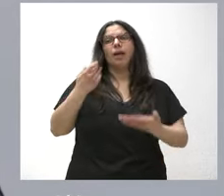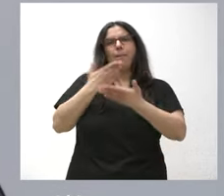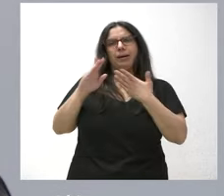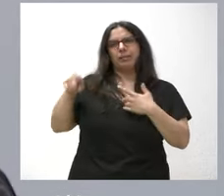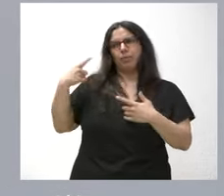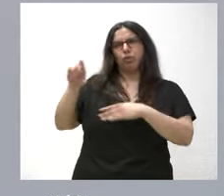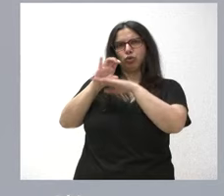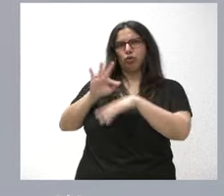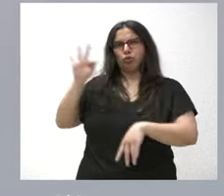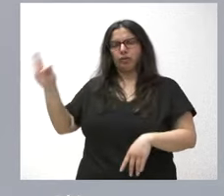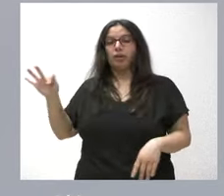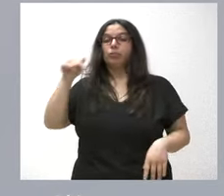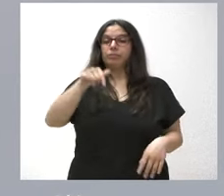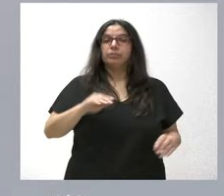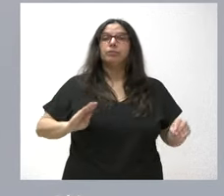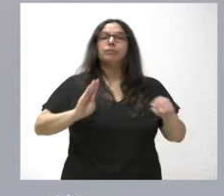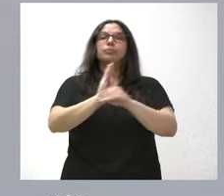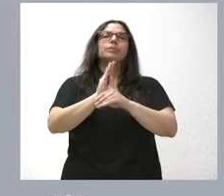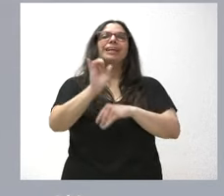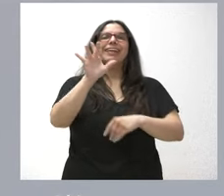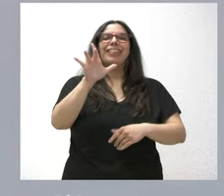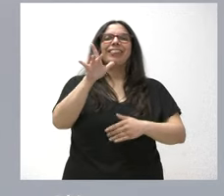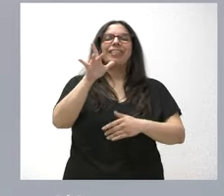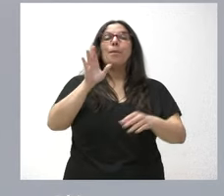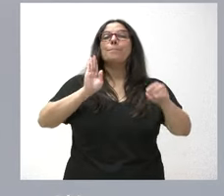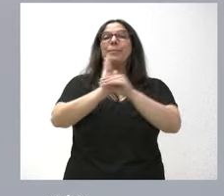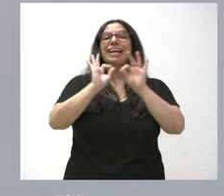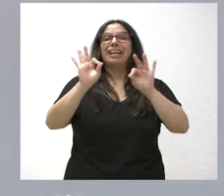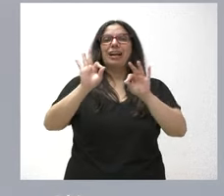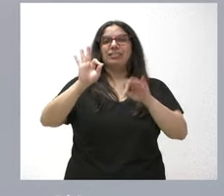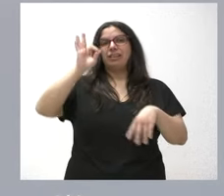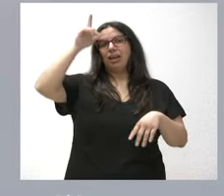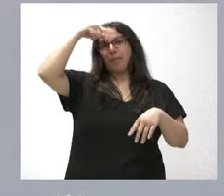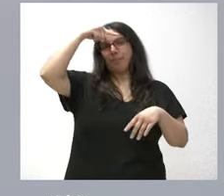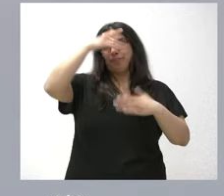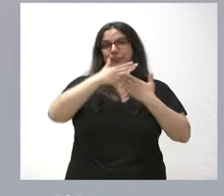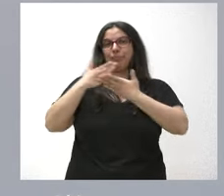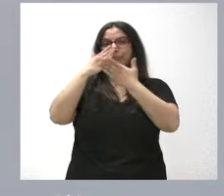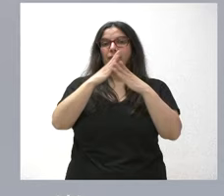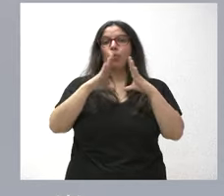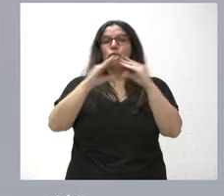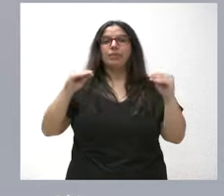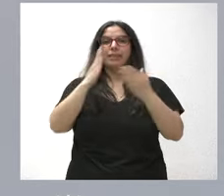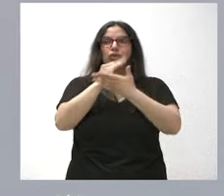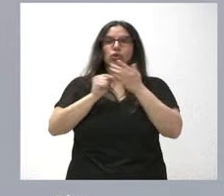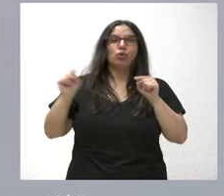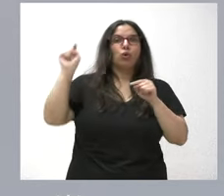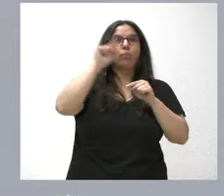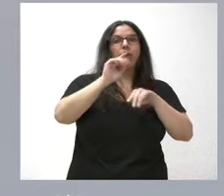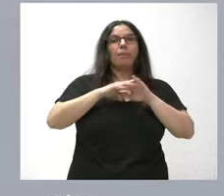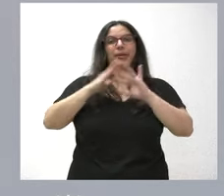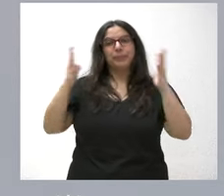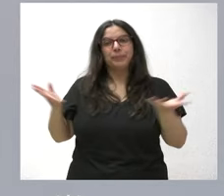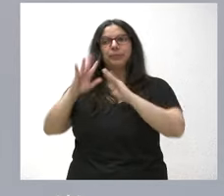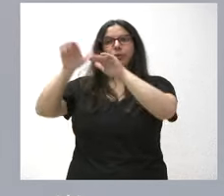consejero, se otorgan 15 becas de posgrado a las universidades de la comunidad para impulsar el retorno